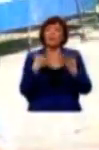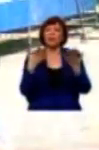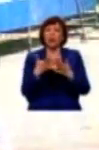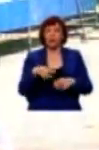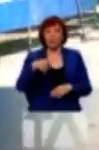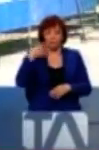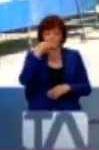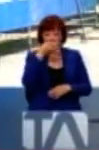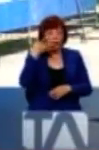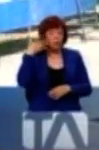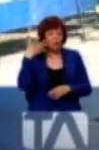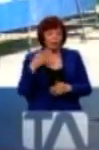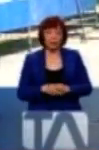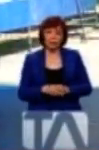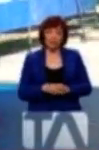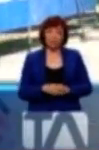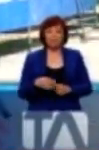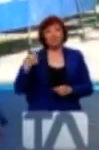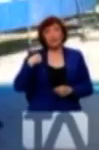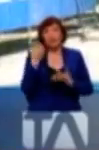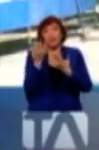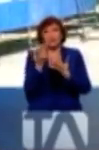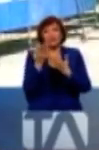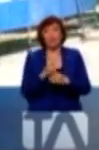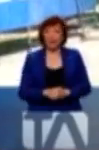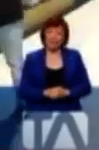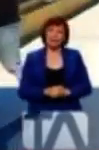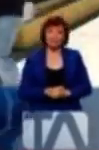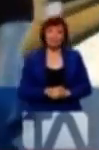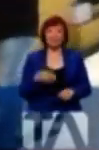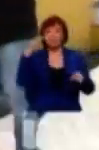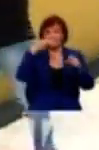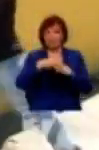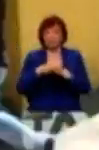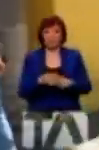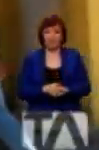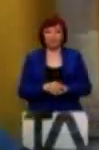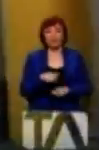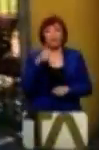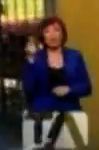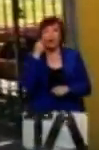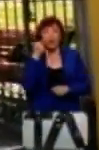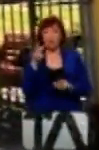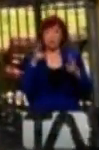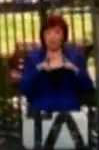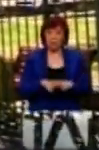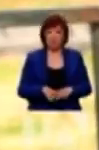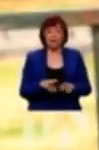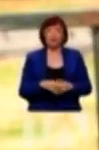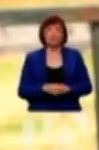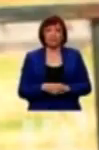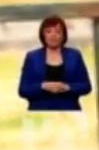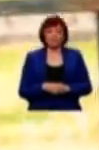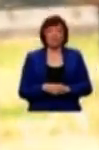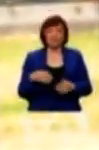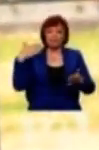ver si representamos bien, esperemos que Martín Galarza se sienta orgulloso. Stalin también llegó temprano desde Lago Agrio, él vive de la